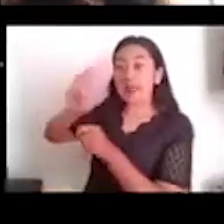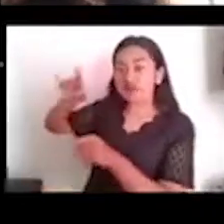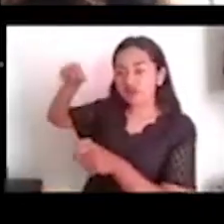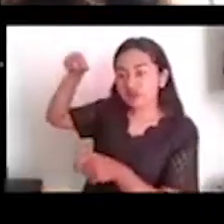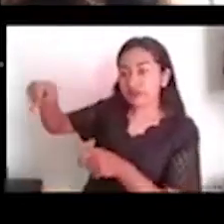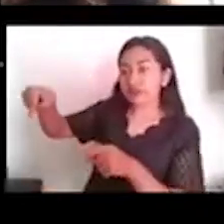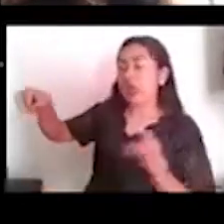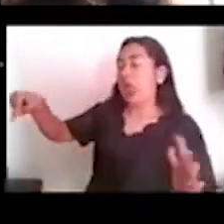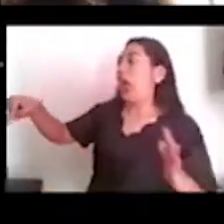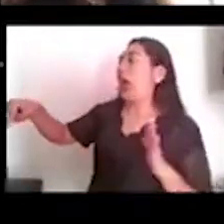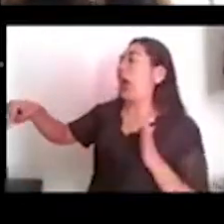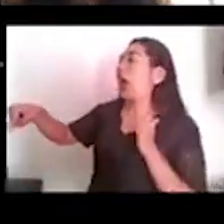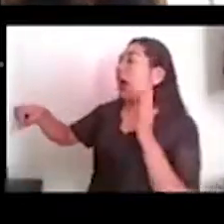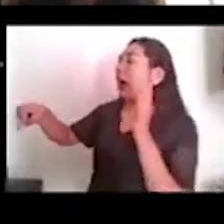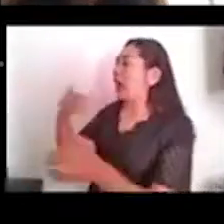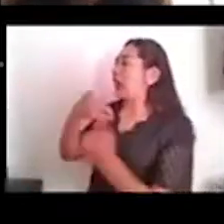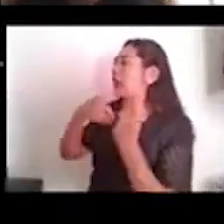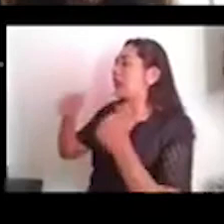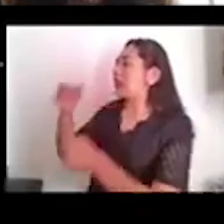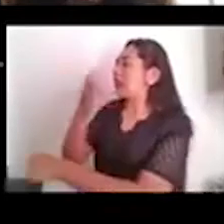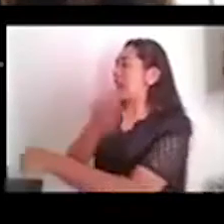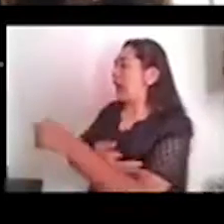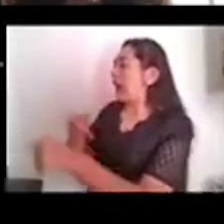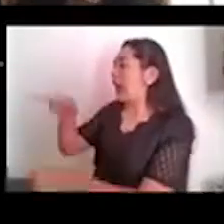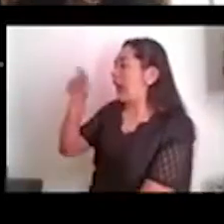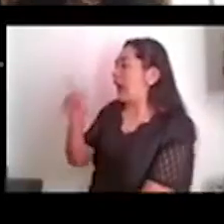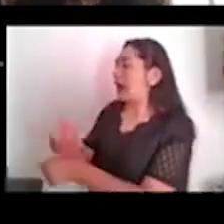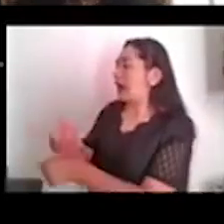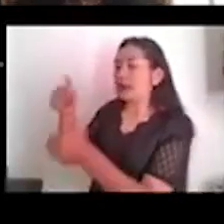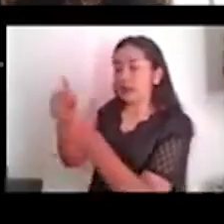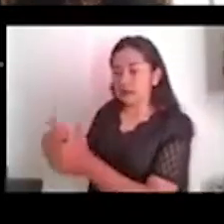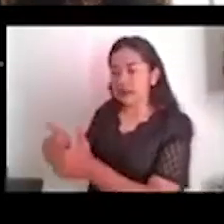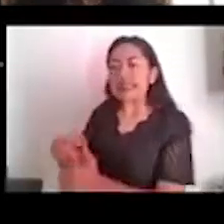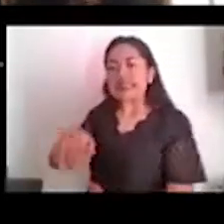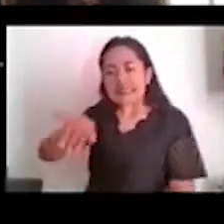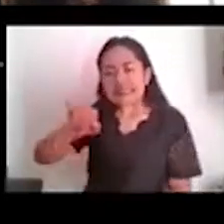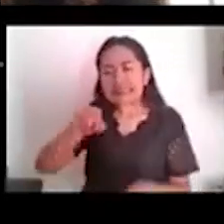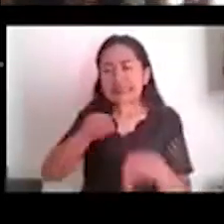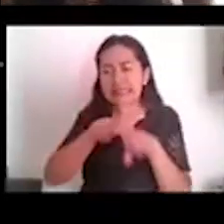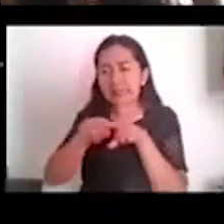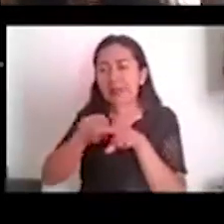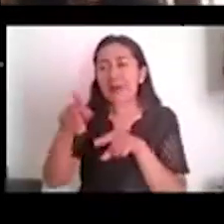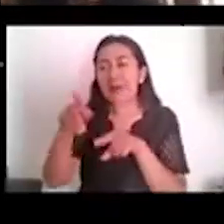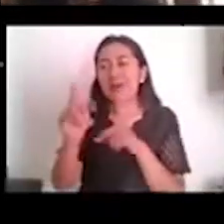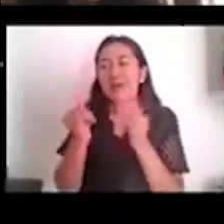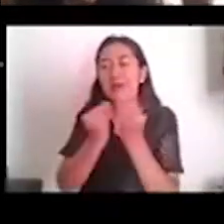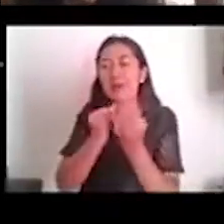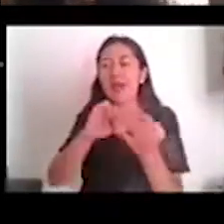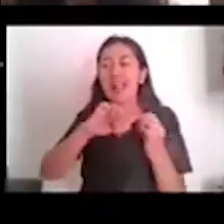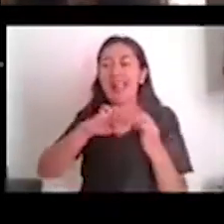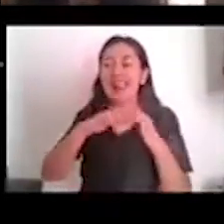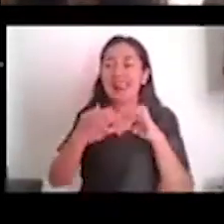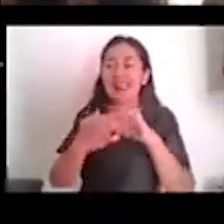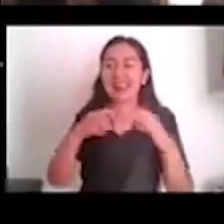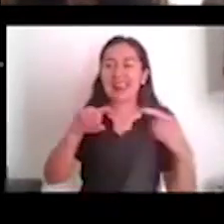de México Tlatelolco. Sí, son hermanos, pero también son rivales, los linajes se van